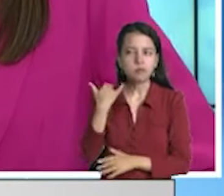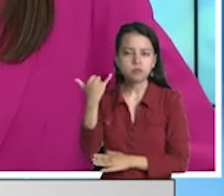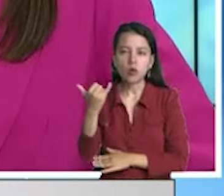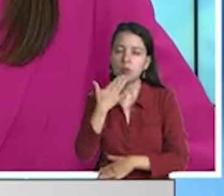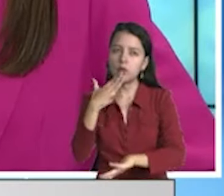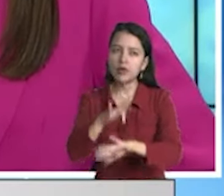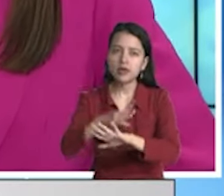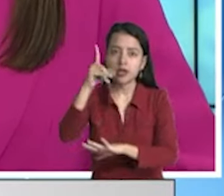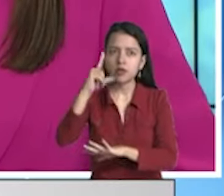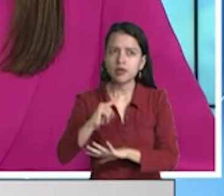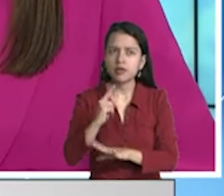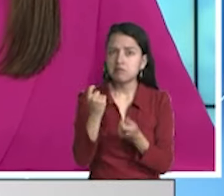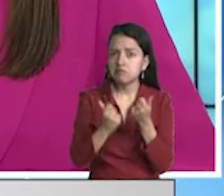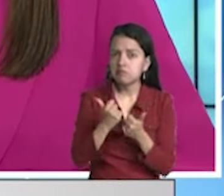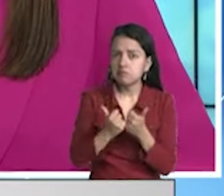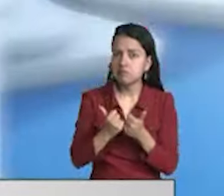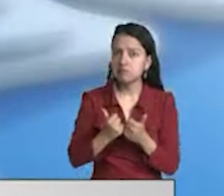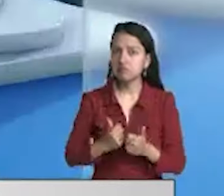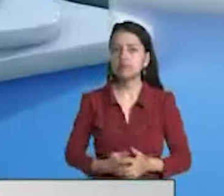buenas tardes. ¿Cuáles son esos cambios?